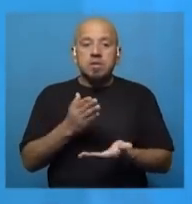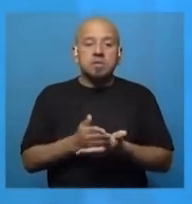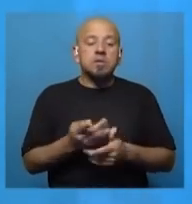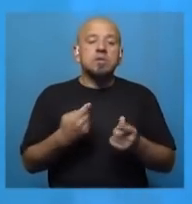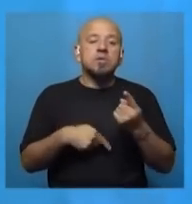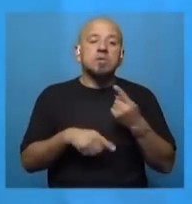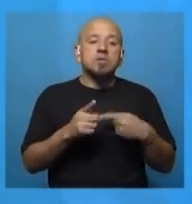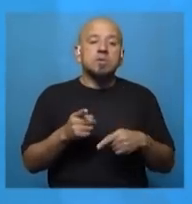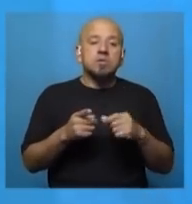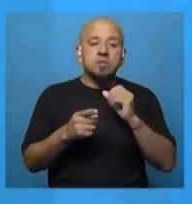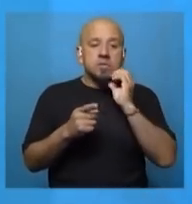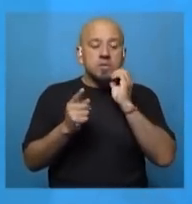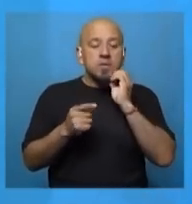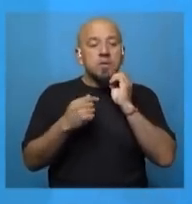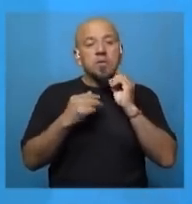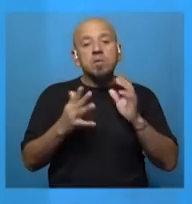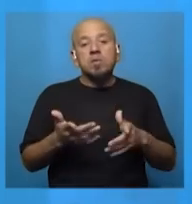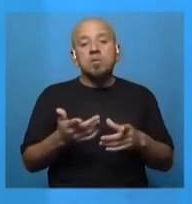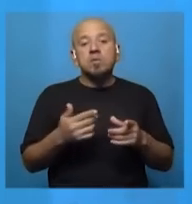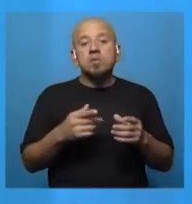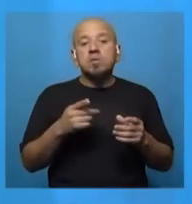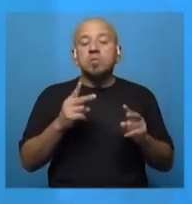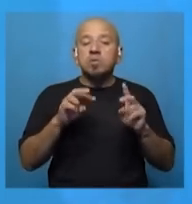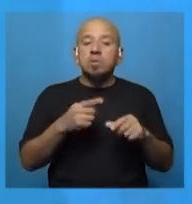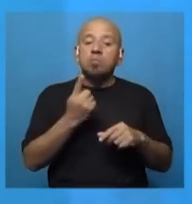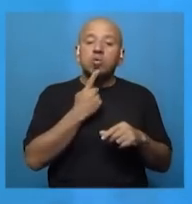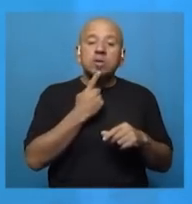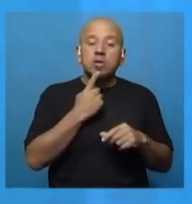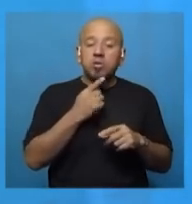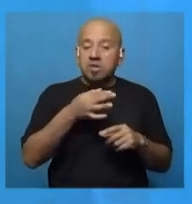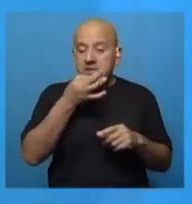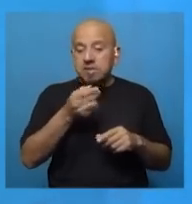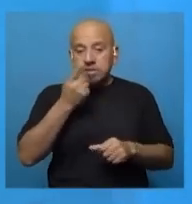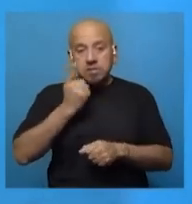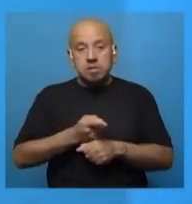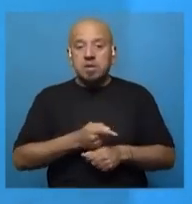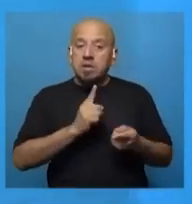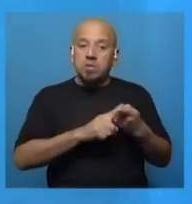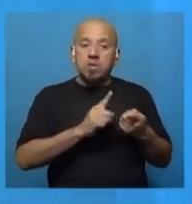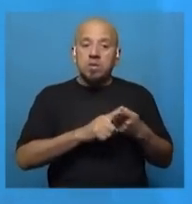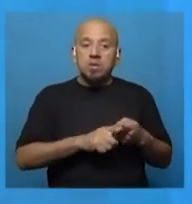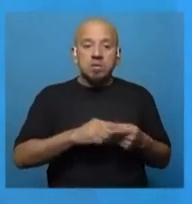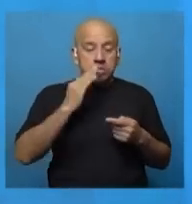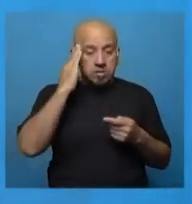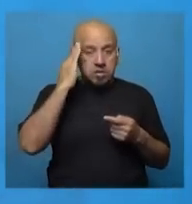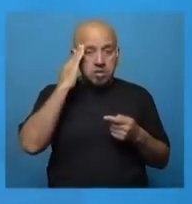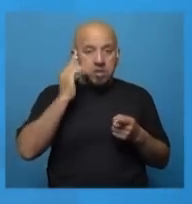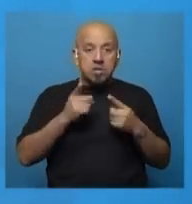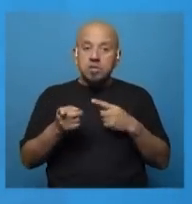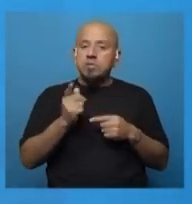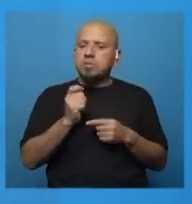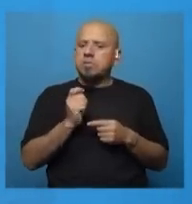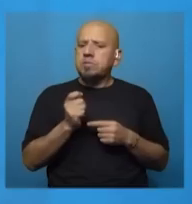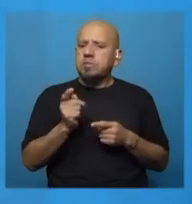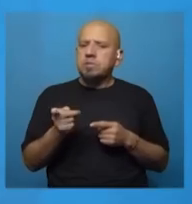que se otorga el pasaporte por una decisión política y es una decisión política a sabiendas de con